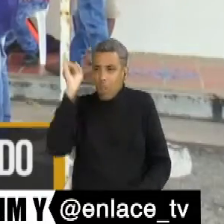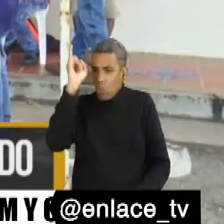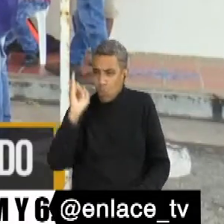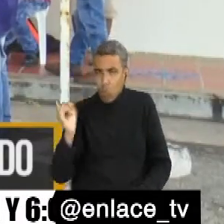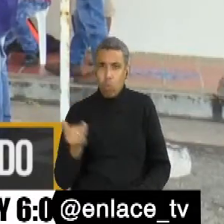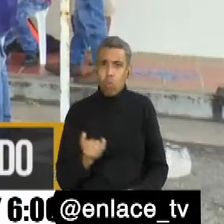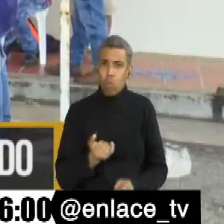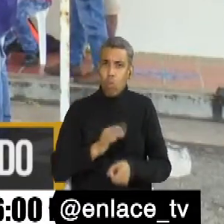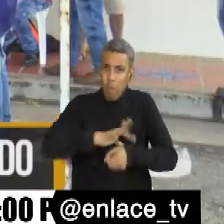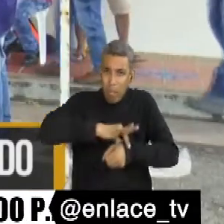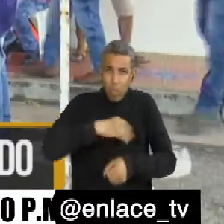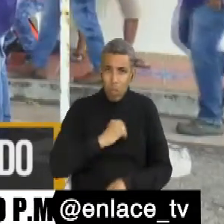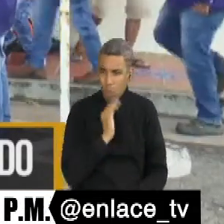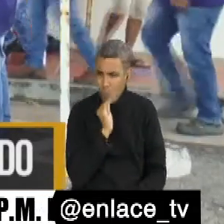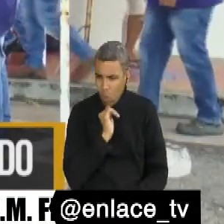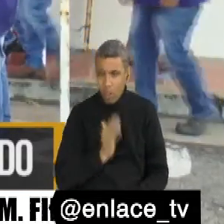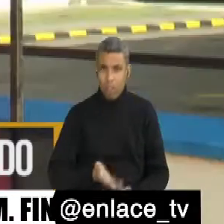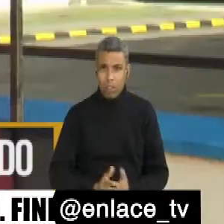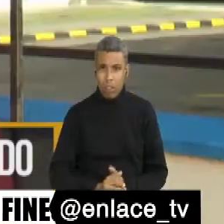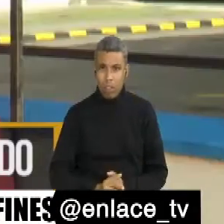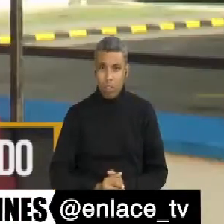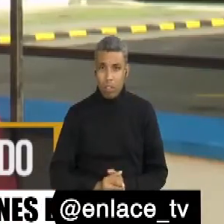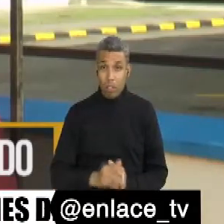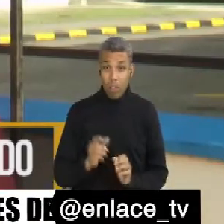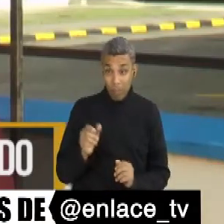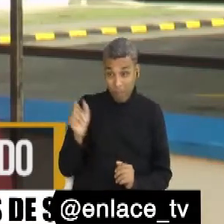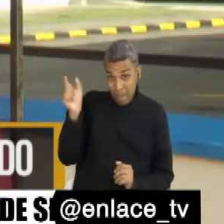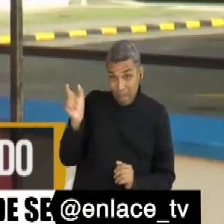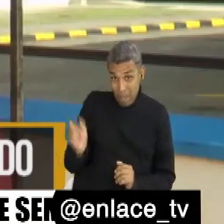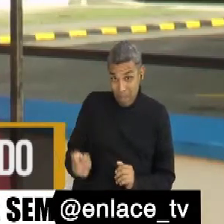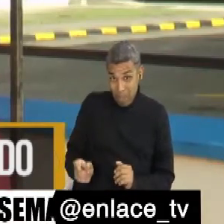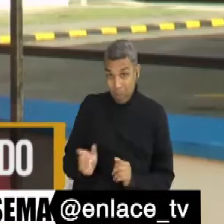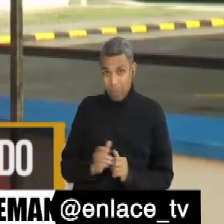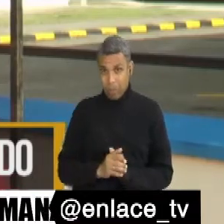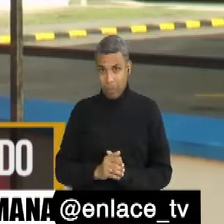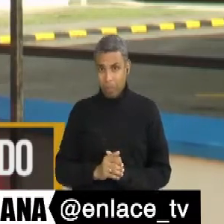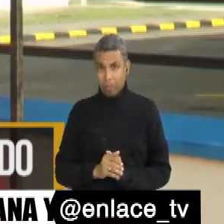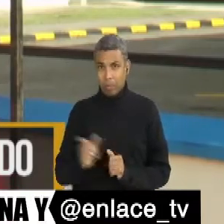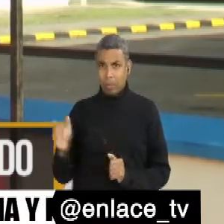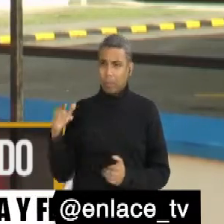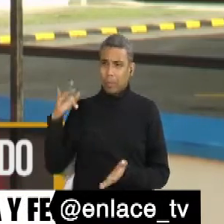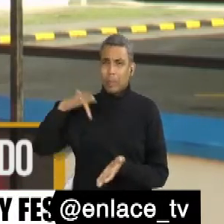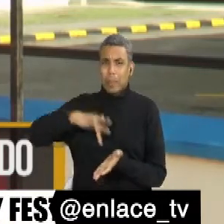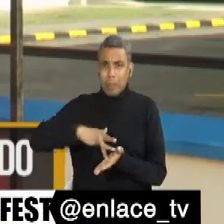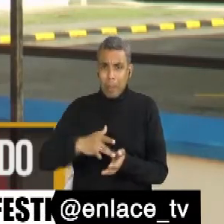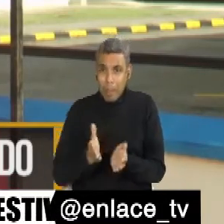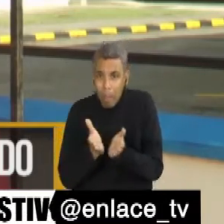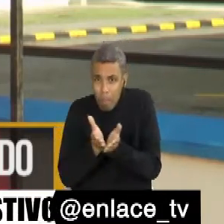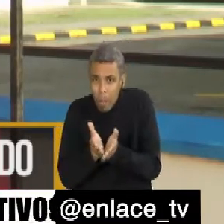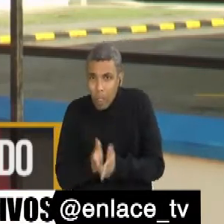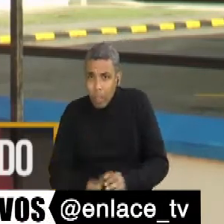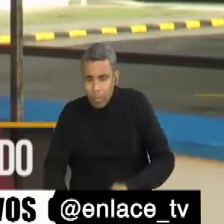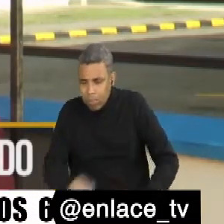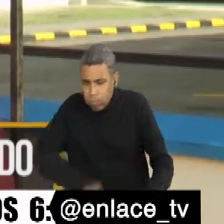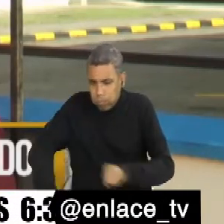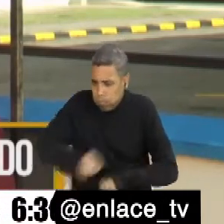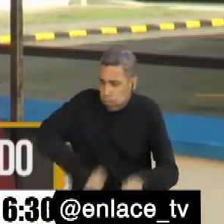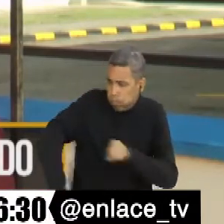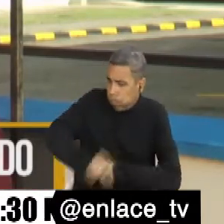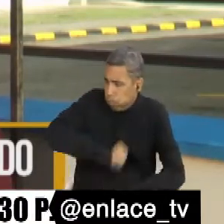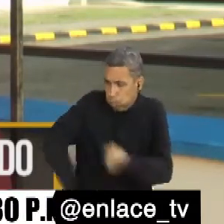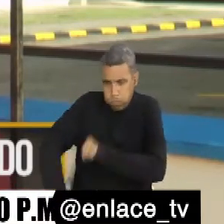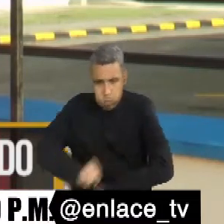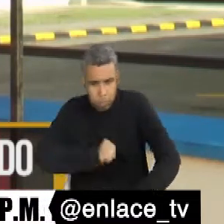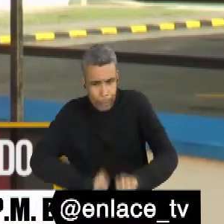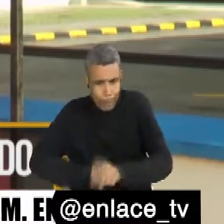La mayoría de otros le ha tocado, como un compañero, venir ahí al puerto a lavar botes, a limpiar, para llevar su sustento de comida